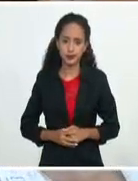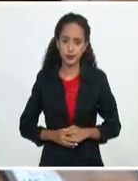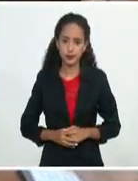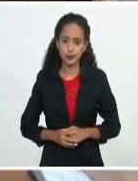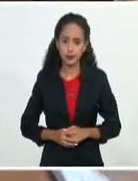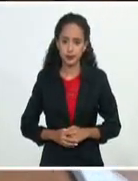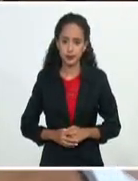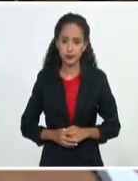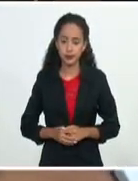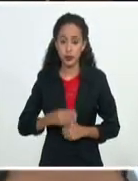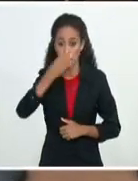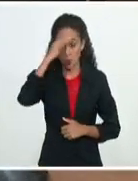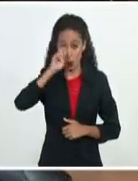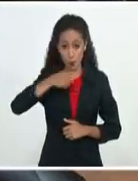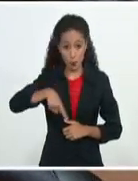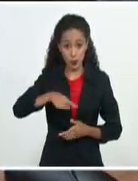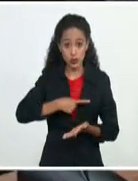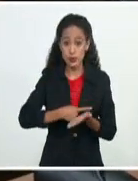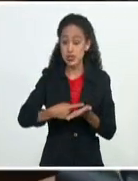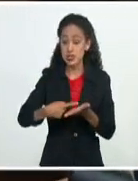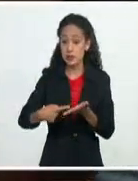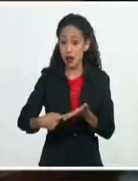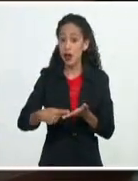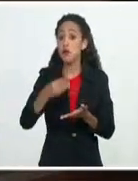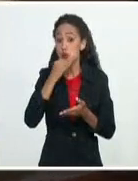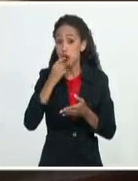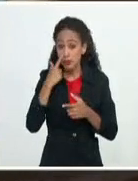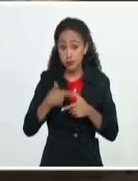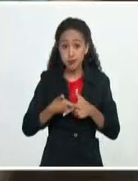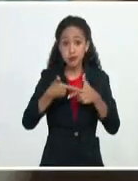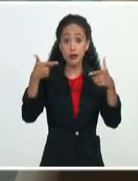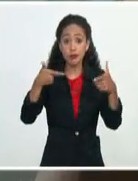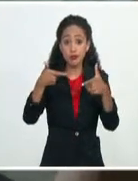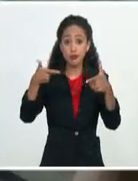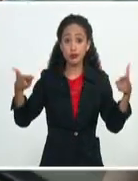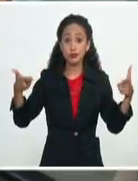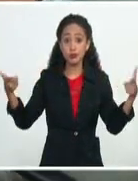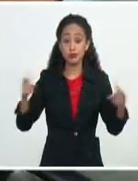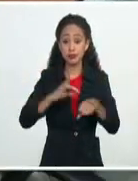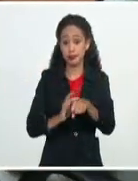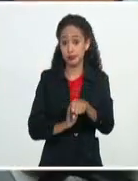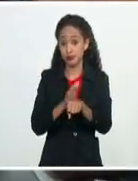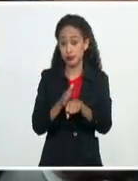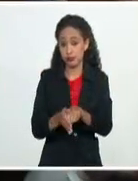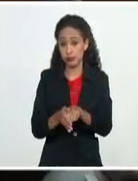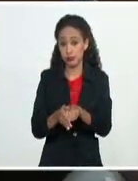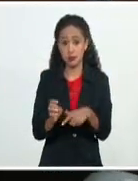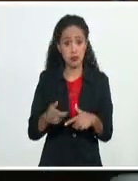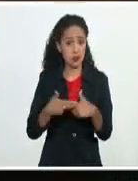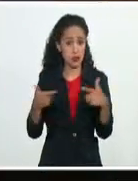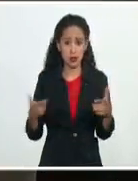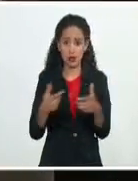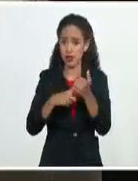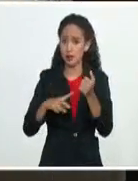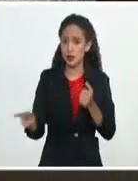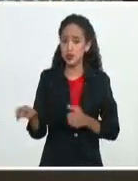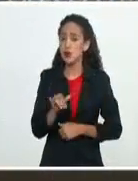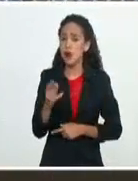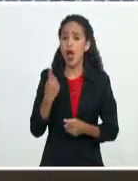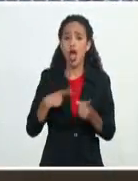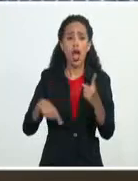Cuba mantendrá en las próximas semanas una tendencia al crecimiento de los confirmados con la COVID-19 en casi todos sus territorios, incluso en aquellos